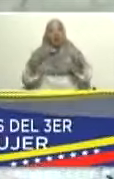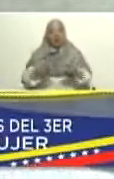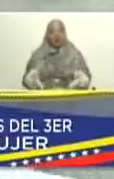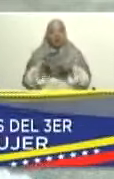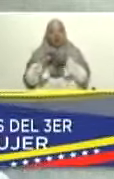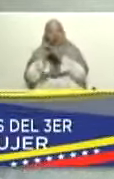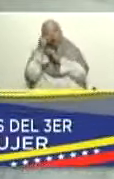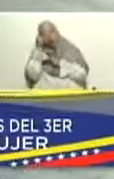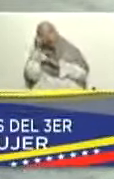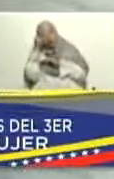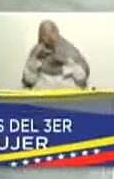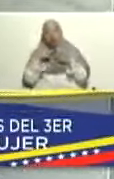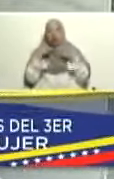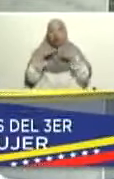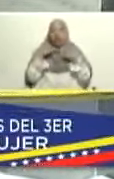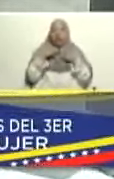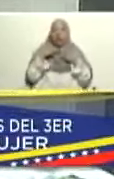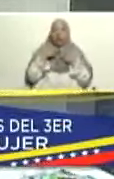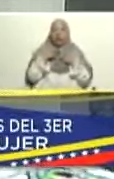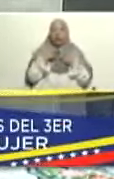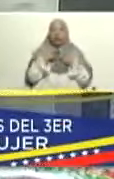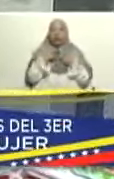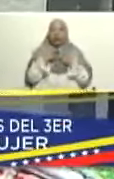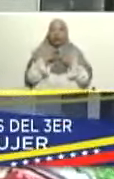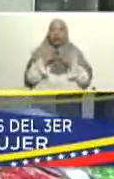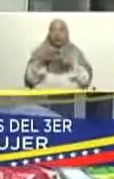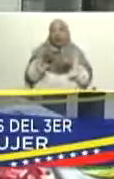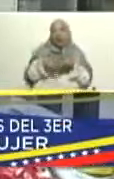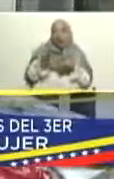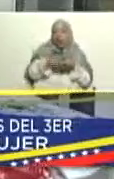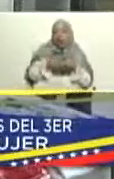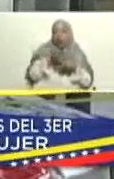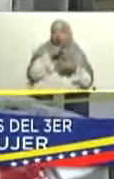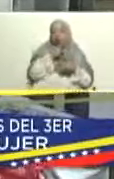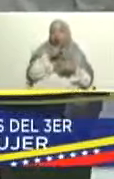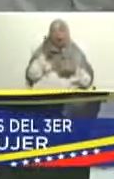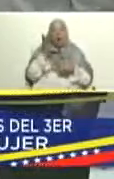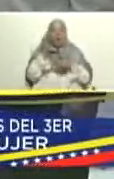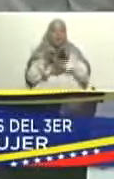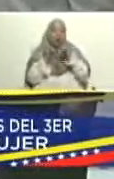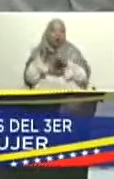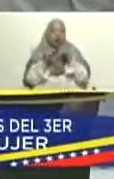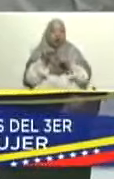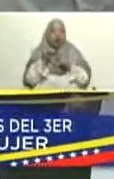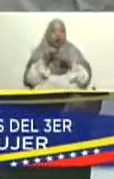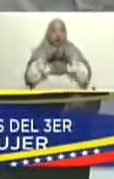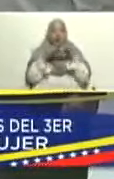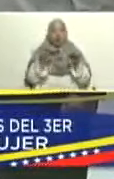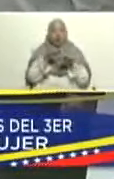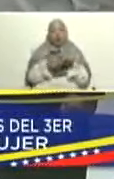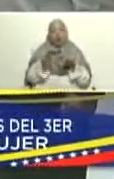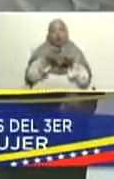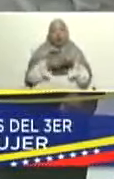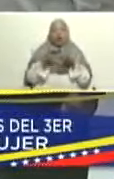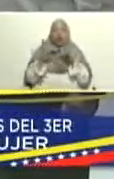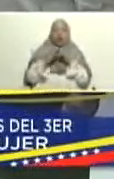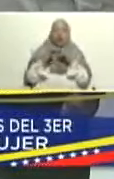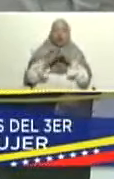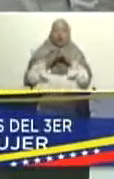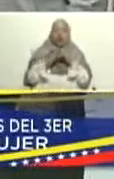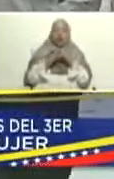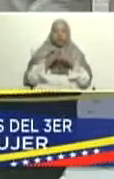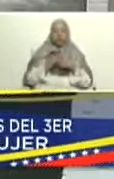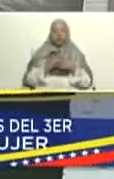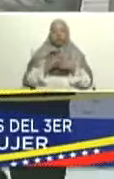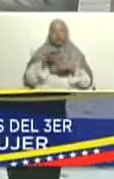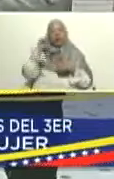Navidad. Pega, ¿verdad? Sí, las pijamas para niños, para adultos, para bebés, para todos los miembros de la familia. Yo